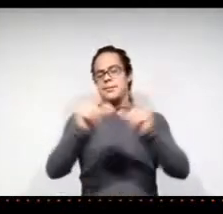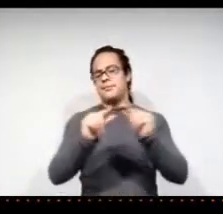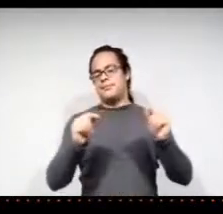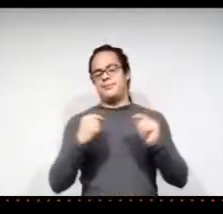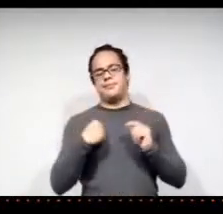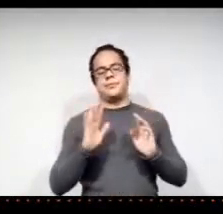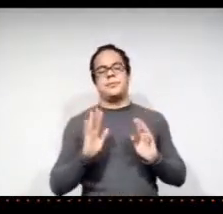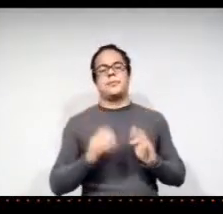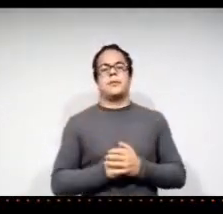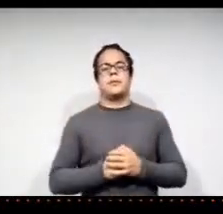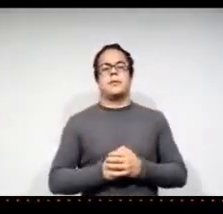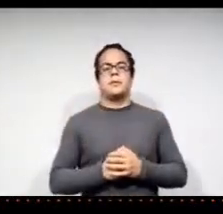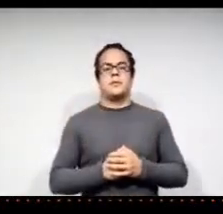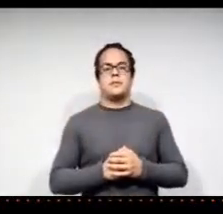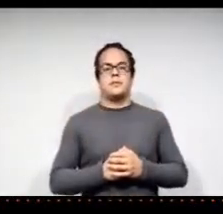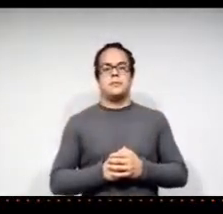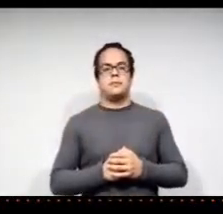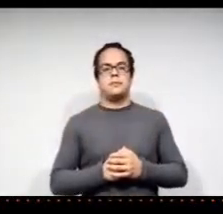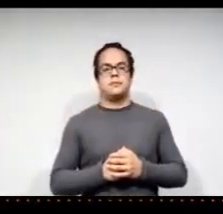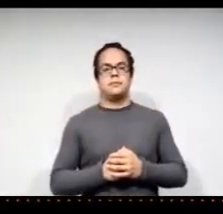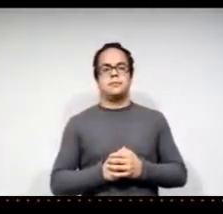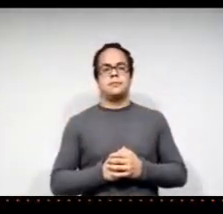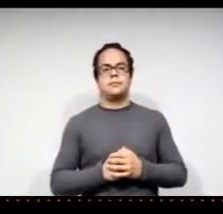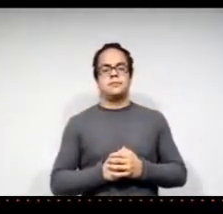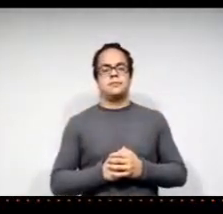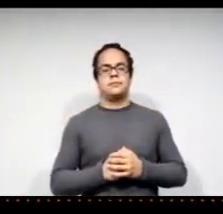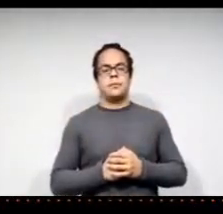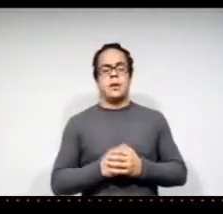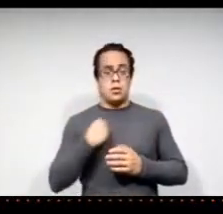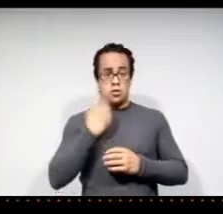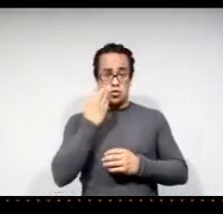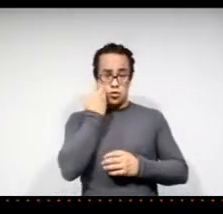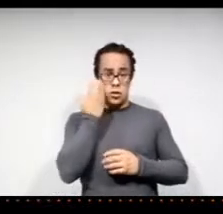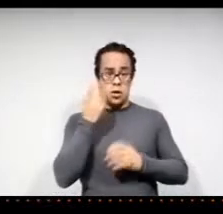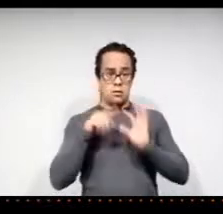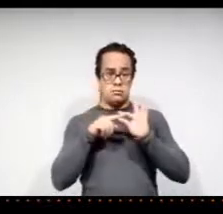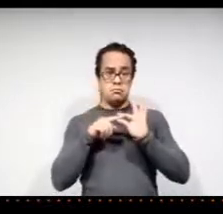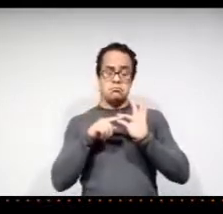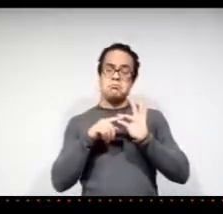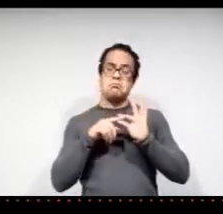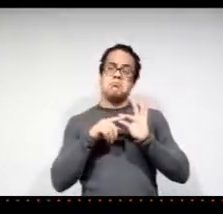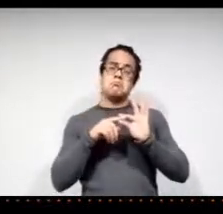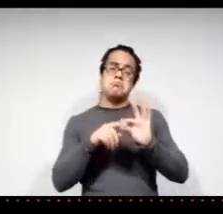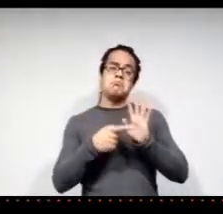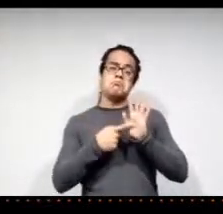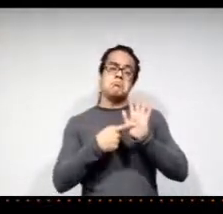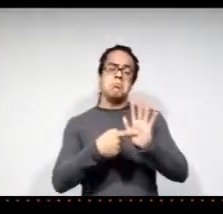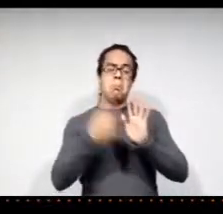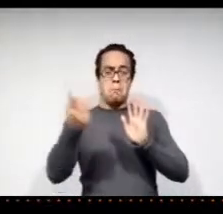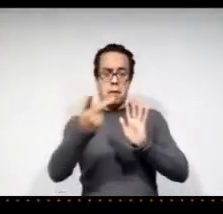esta participación, ¿no? Quisiera dejar algunas preguntas también para la